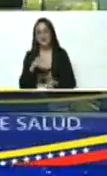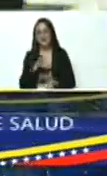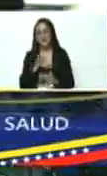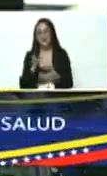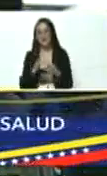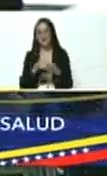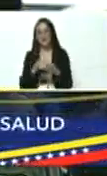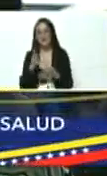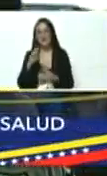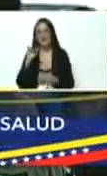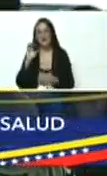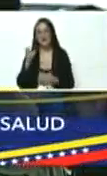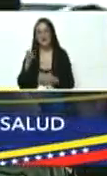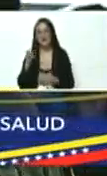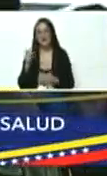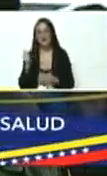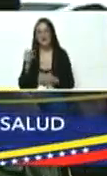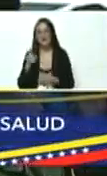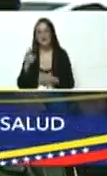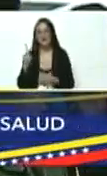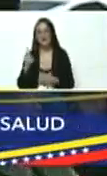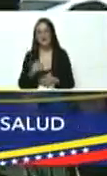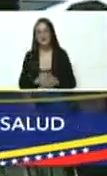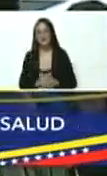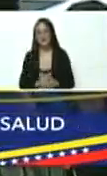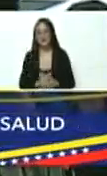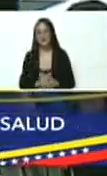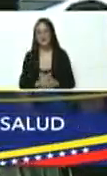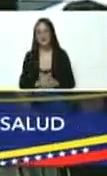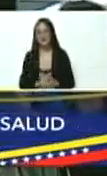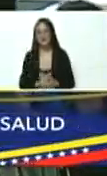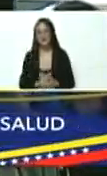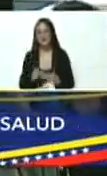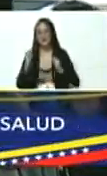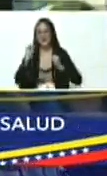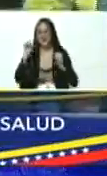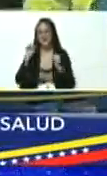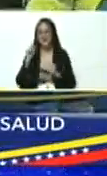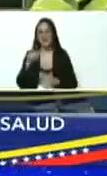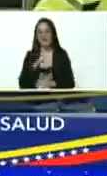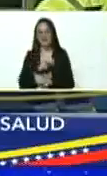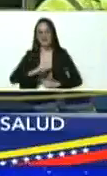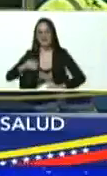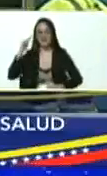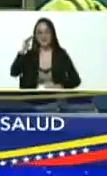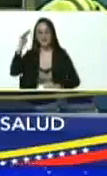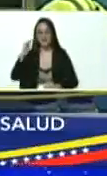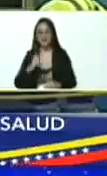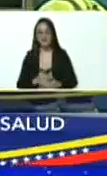brigada, Richard Rondón Liendo. ¡Que viva la Fuerza Armada Nacional Bolivariana!